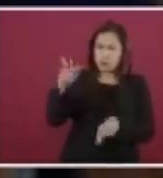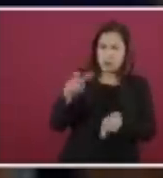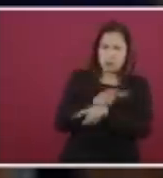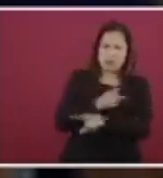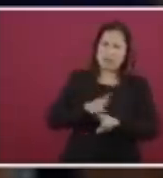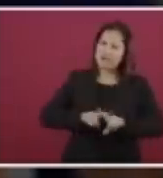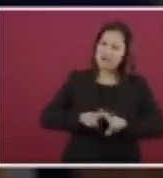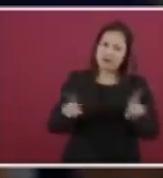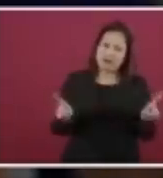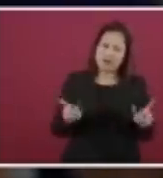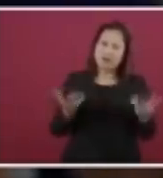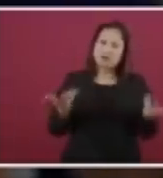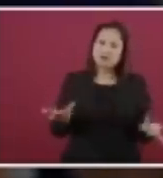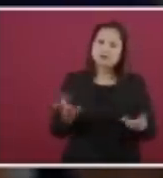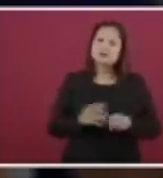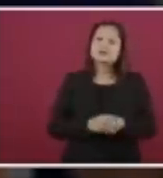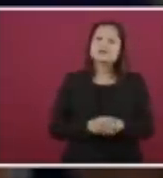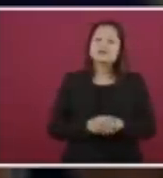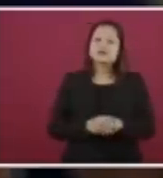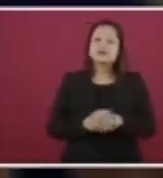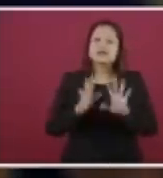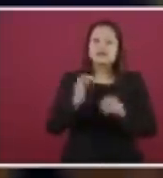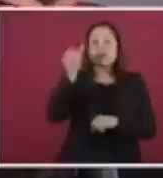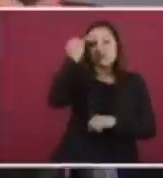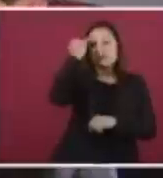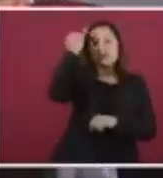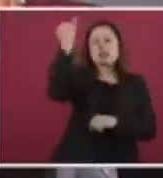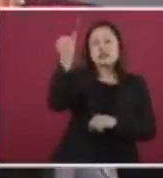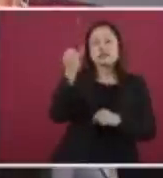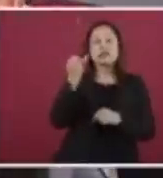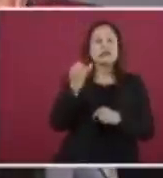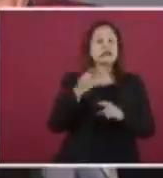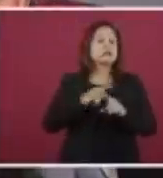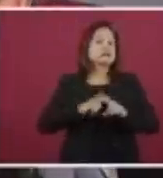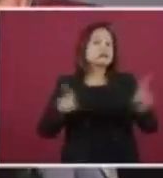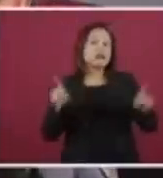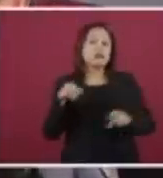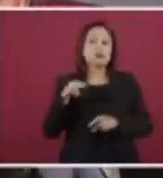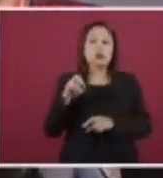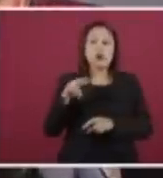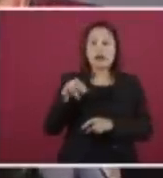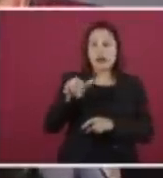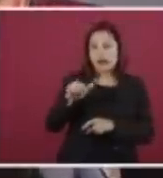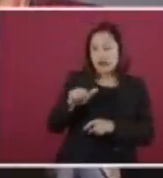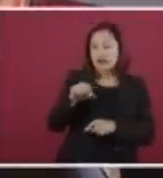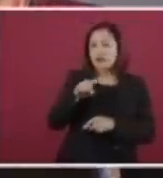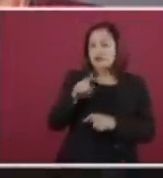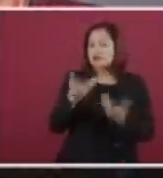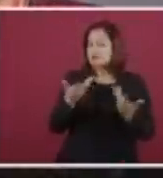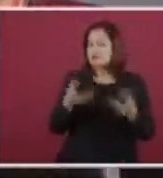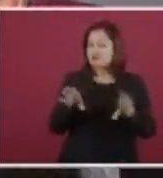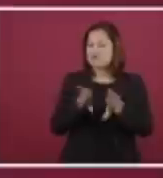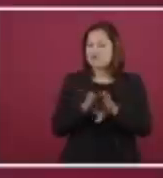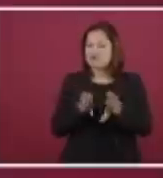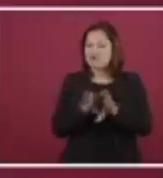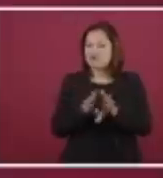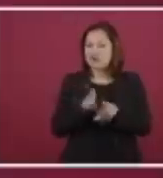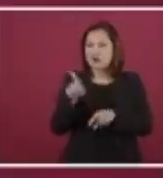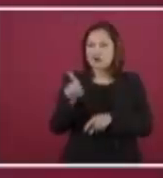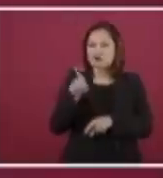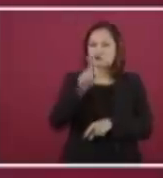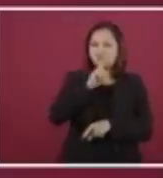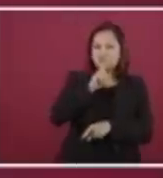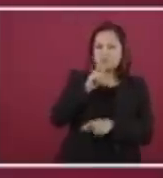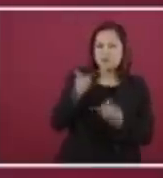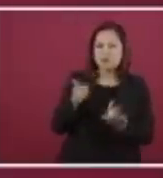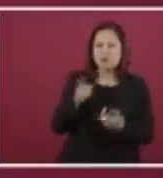de que vayan en contra de los ideales morenistas, ¿esto está pasando allá? ¿Hay algún plan que tenga que usted hacer respecto